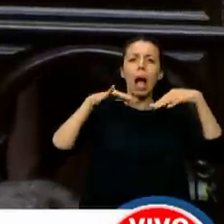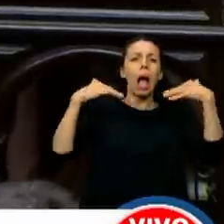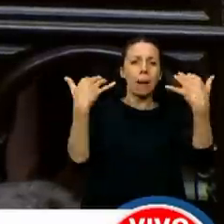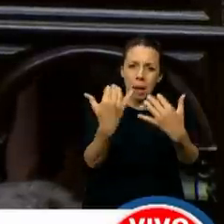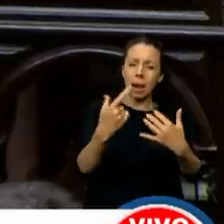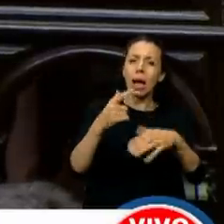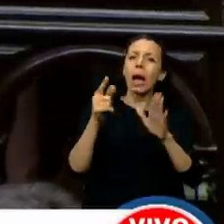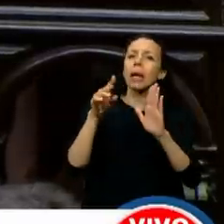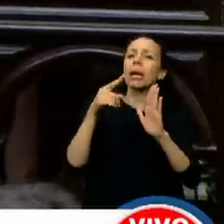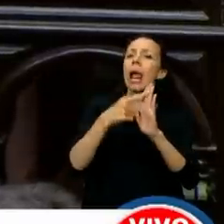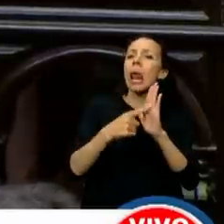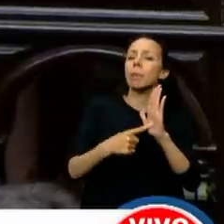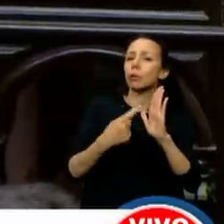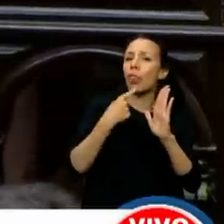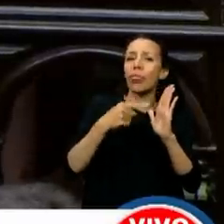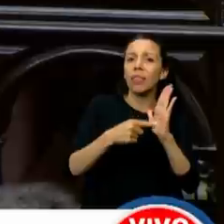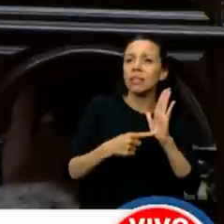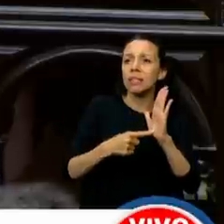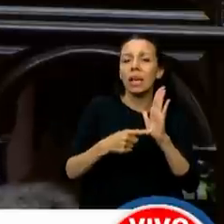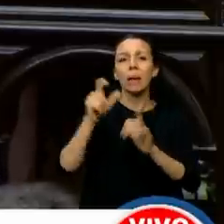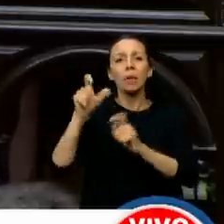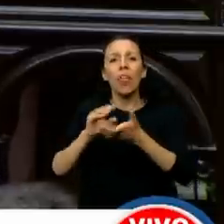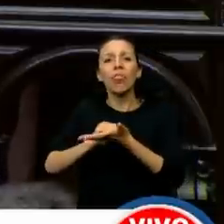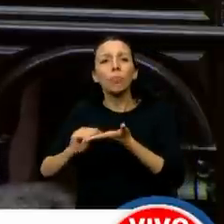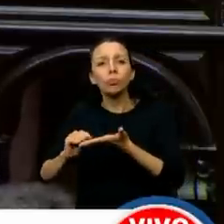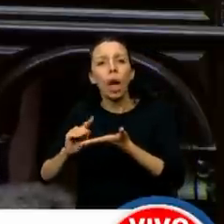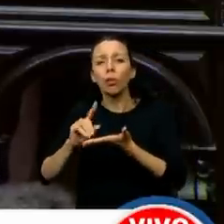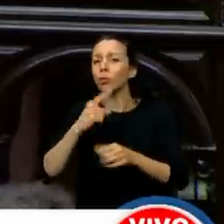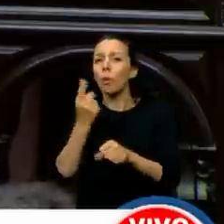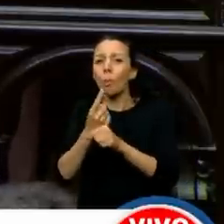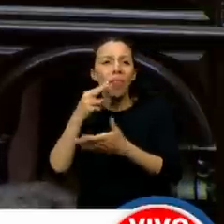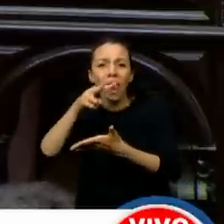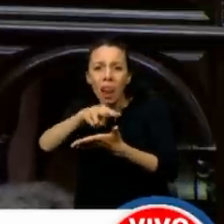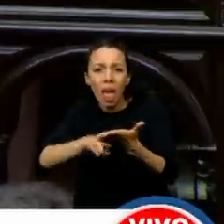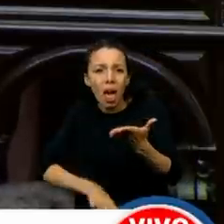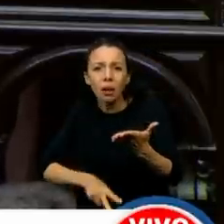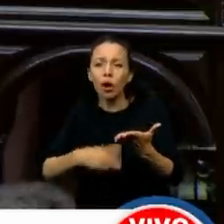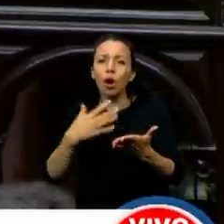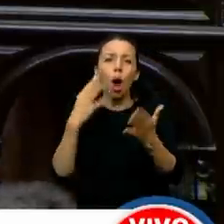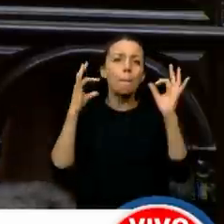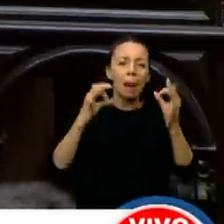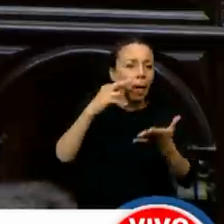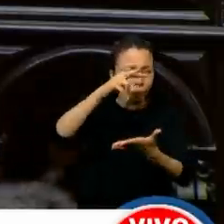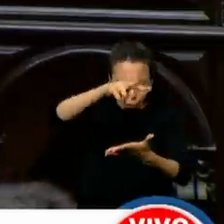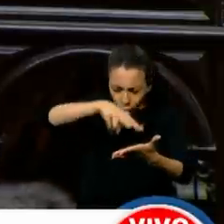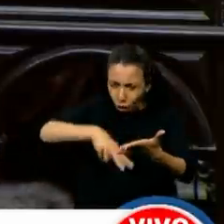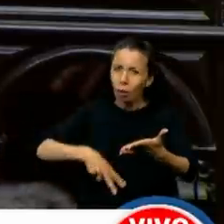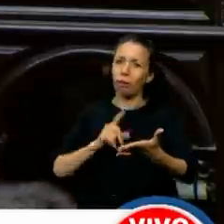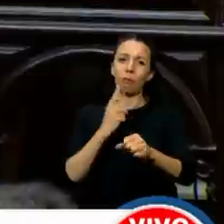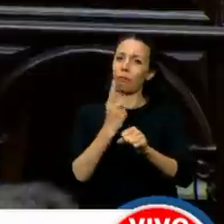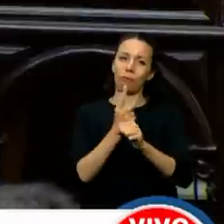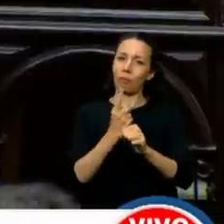impone que los diputados no podemos leer los discursos completamente podemos podemos leer